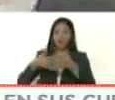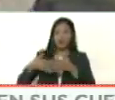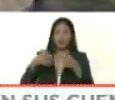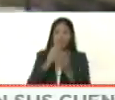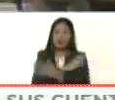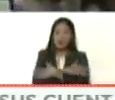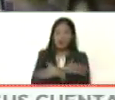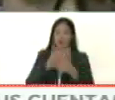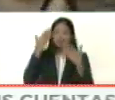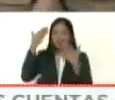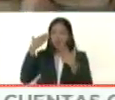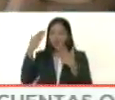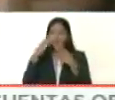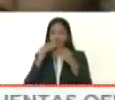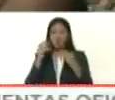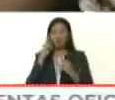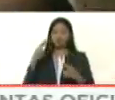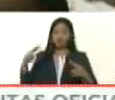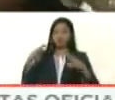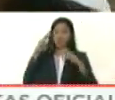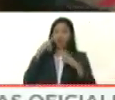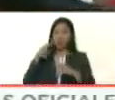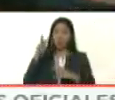Un saludo, nos ven allá.